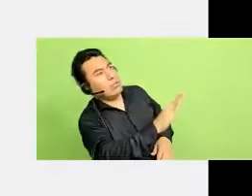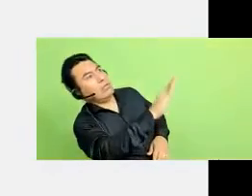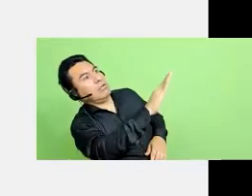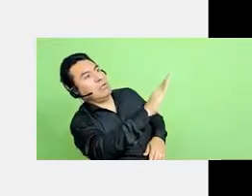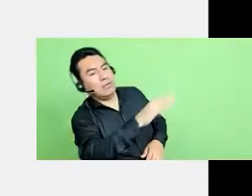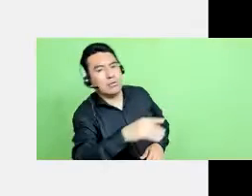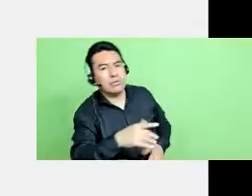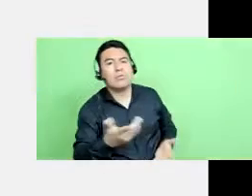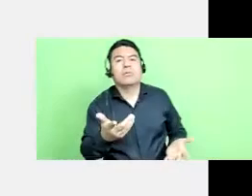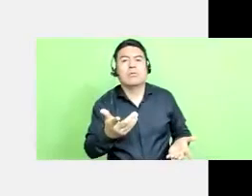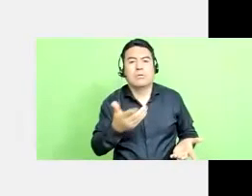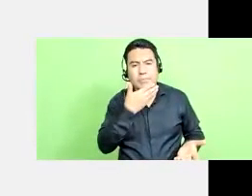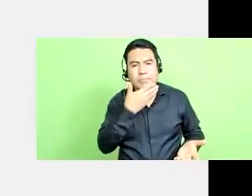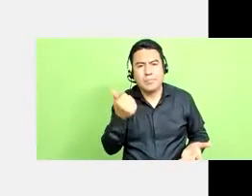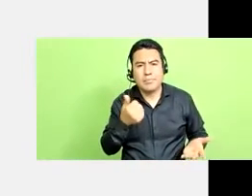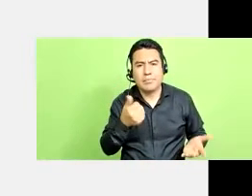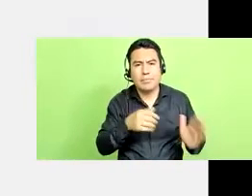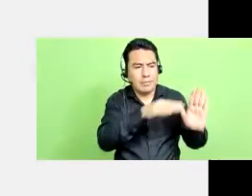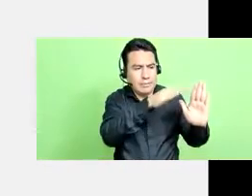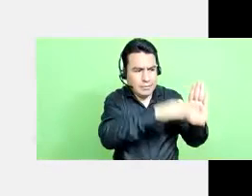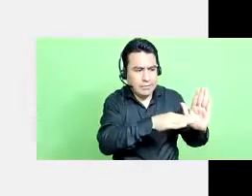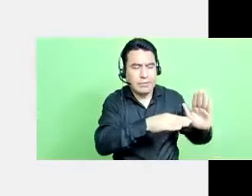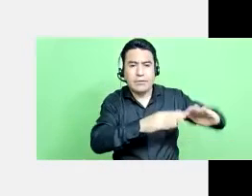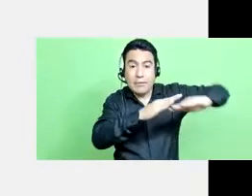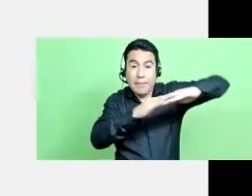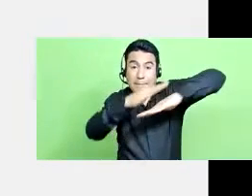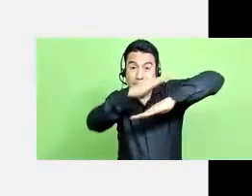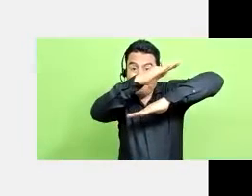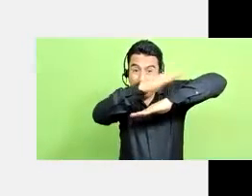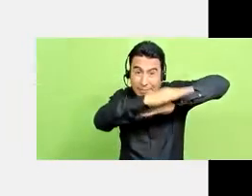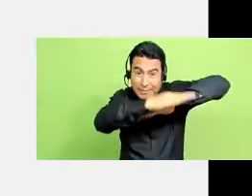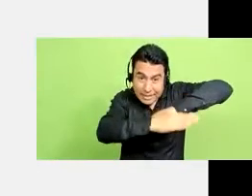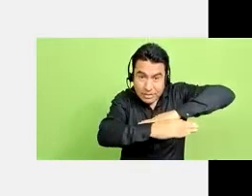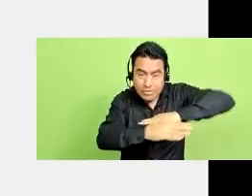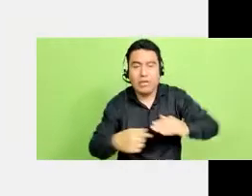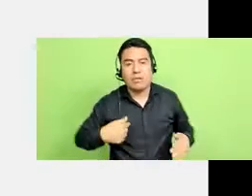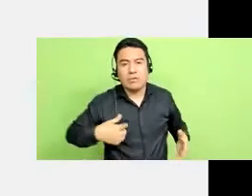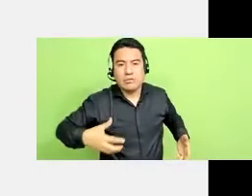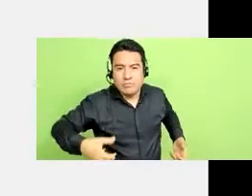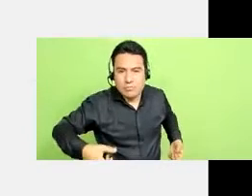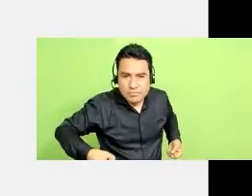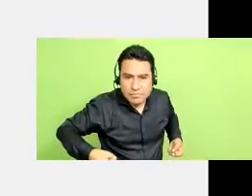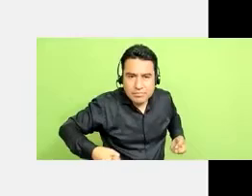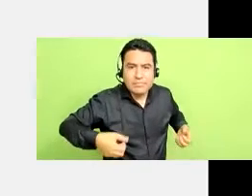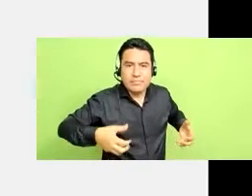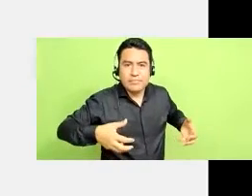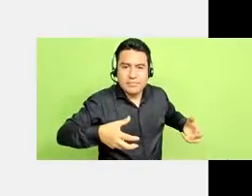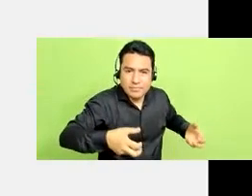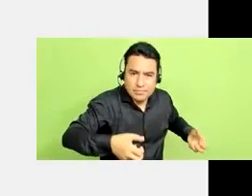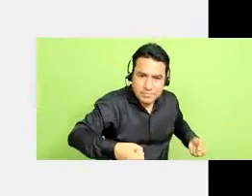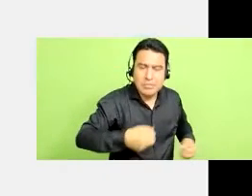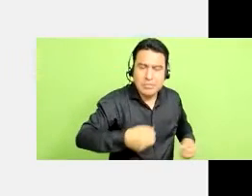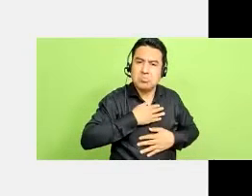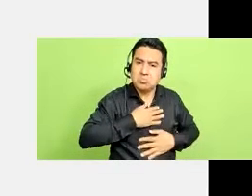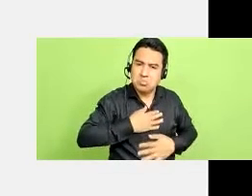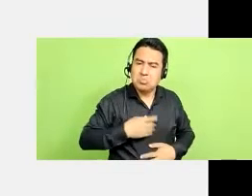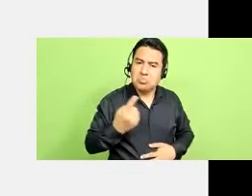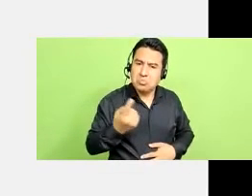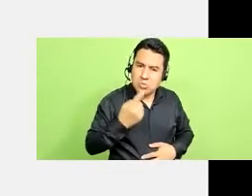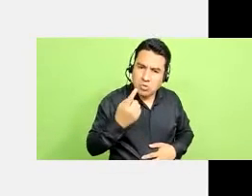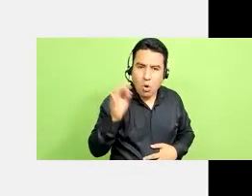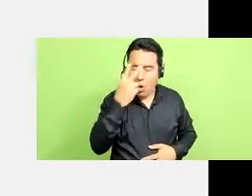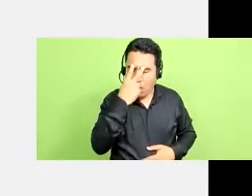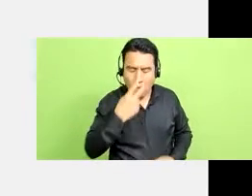permita desenvolver de manera autónoma y sobre todo produciendo el menor esfuerzo se va a revisarlo